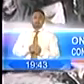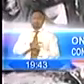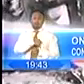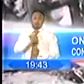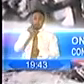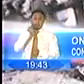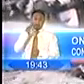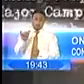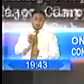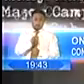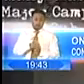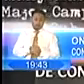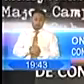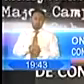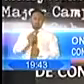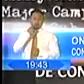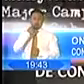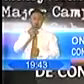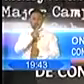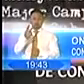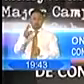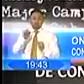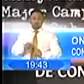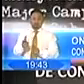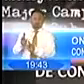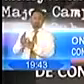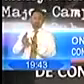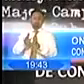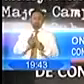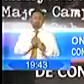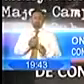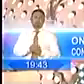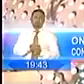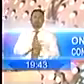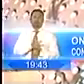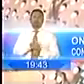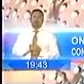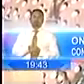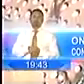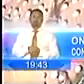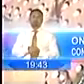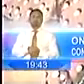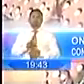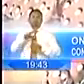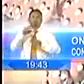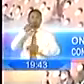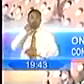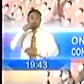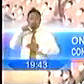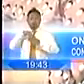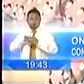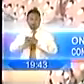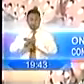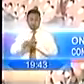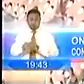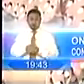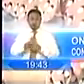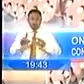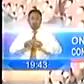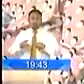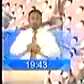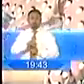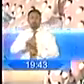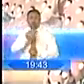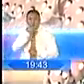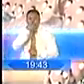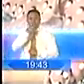con la misma suerte. Ellos fueron asesinados en las hoy conocidas cámaras de gas. Estaban ahí, pero se fueron al